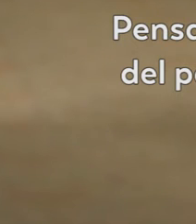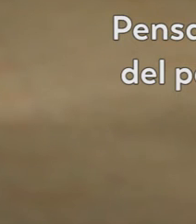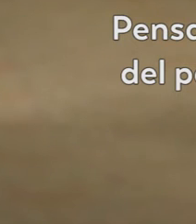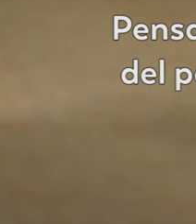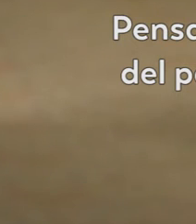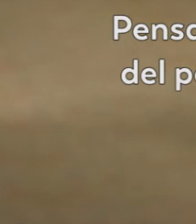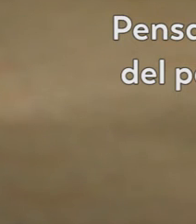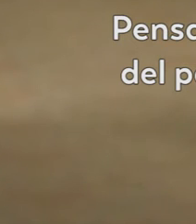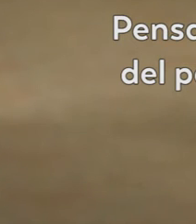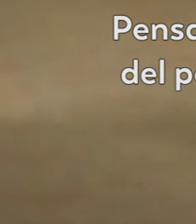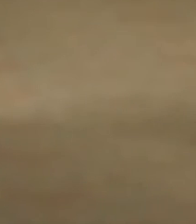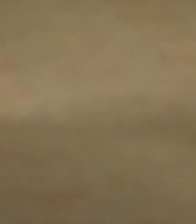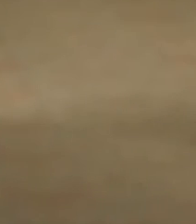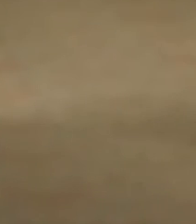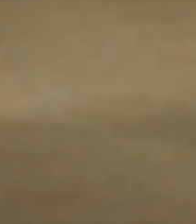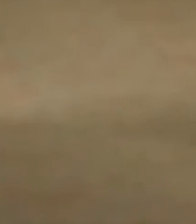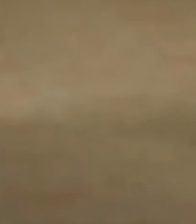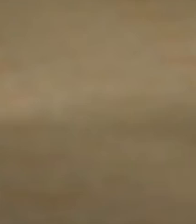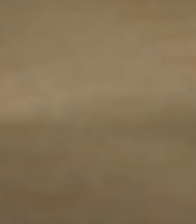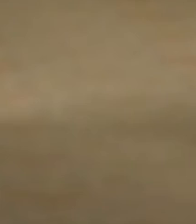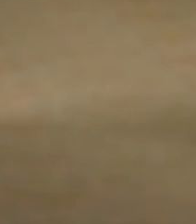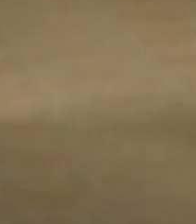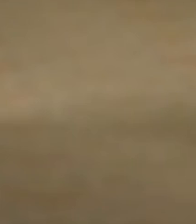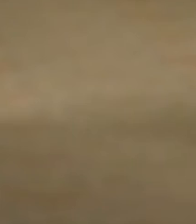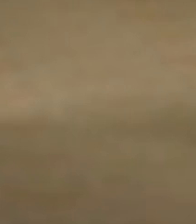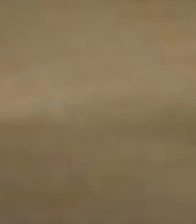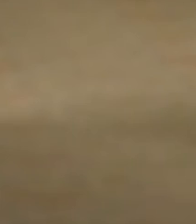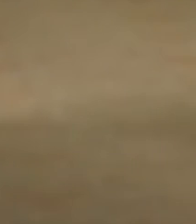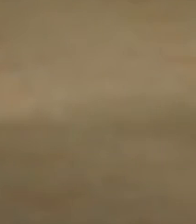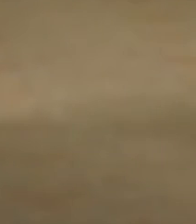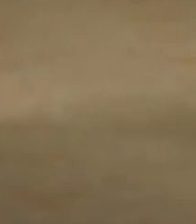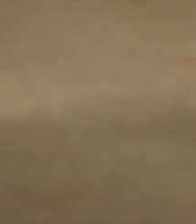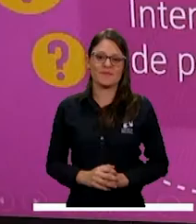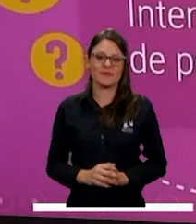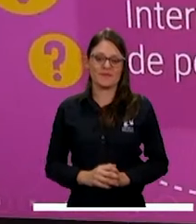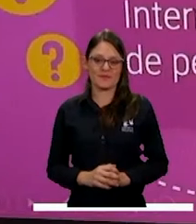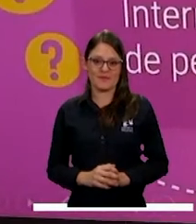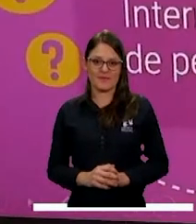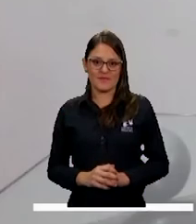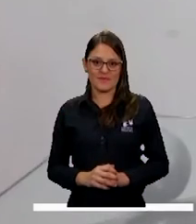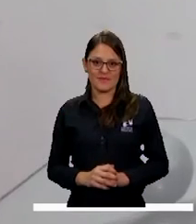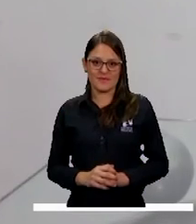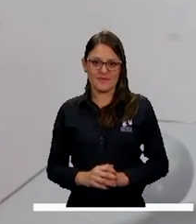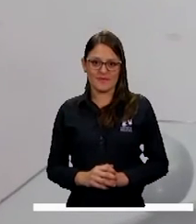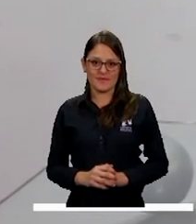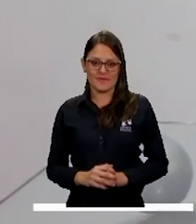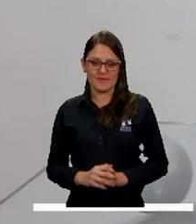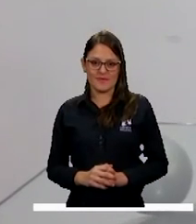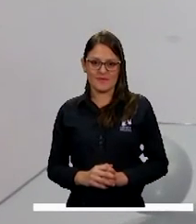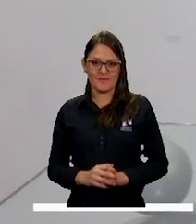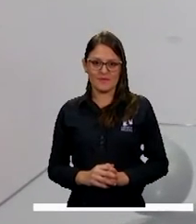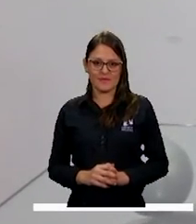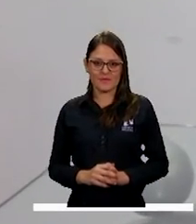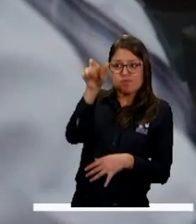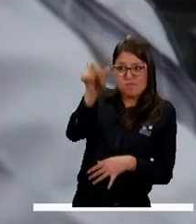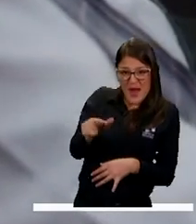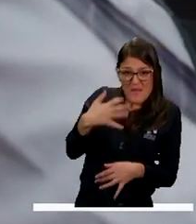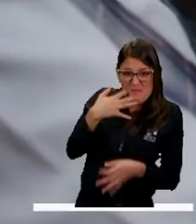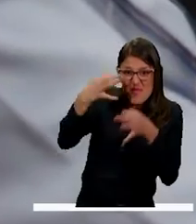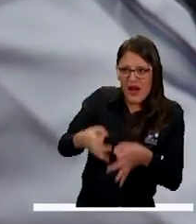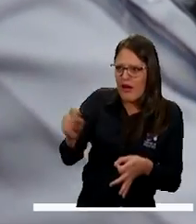para lograr concretar los sueños es una de esas apuestas que desde diversos sectores del gobierno se viene generando.